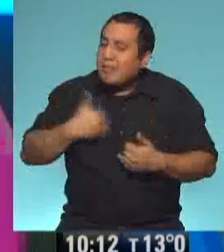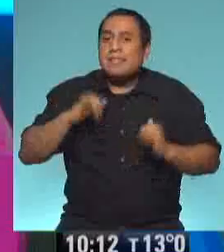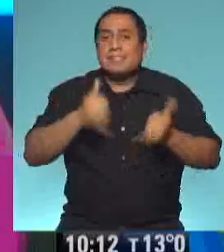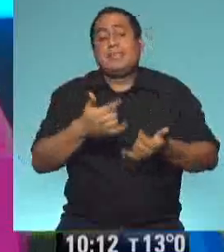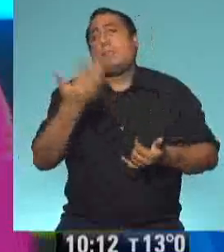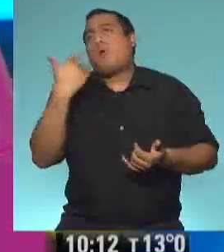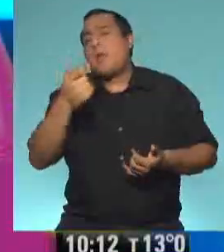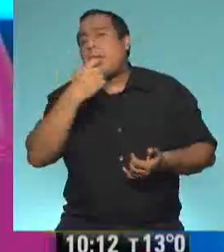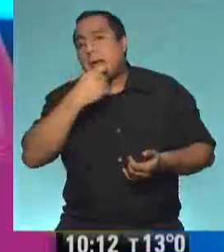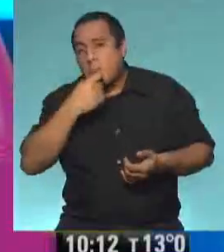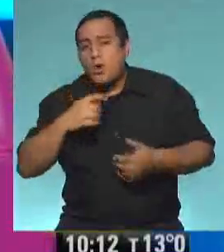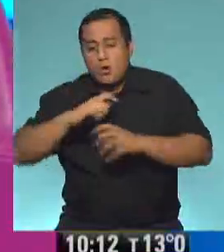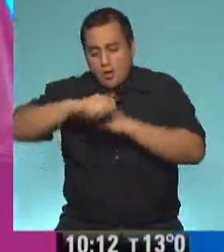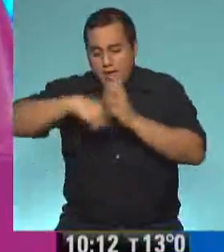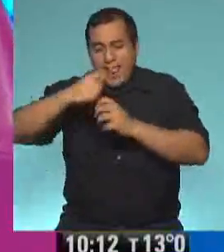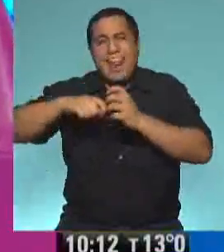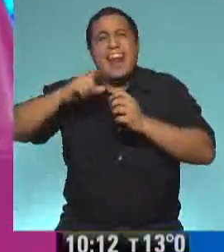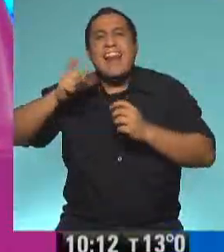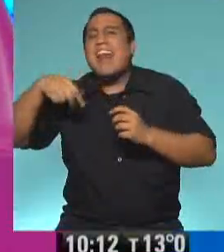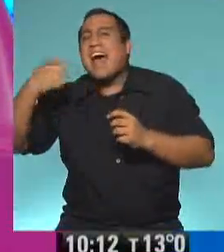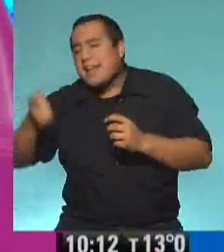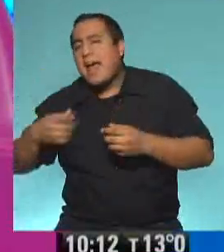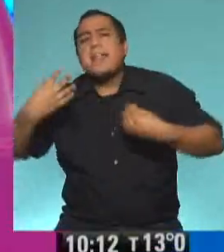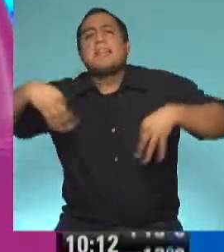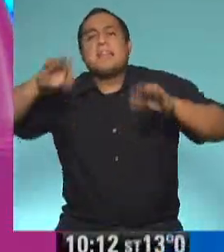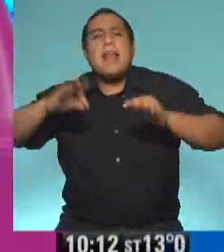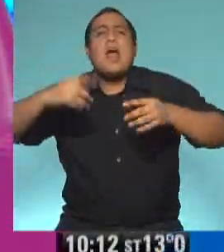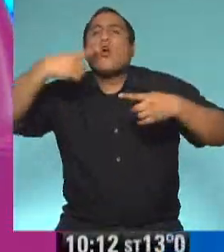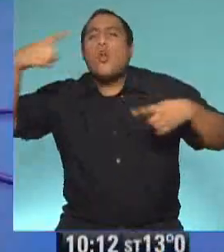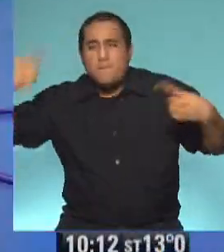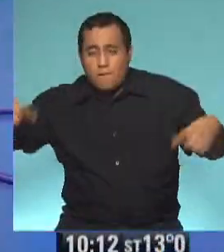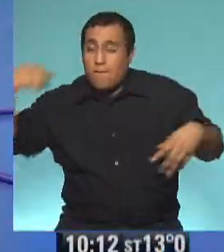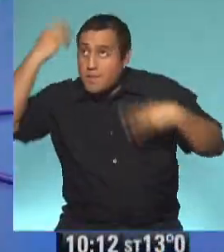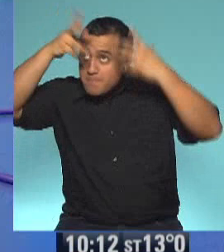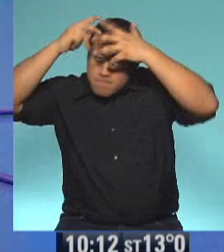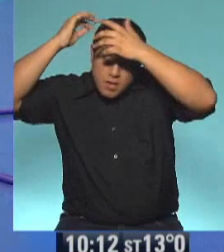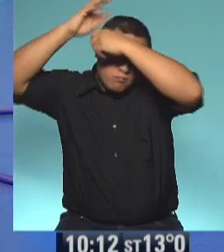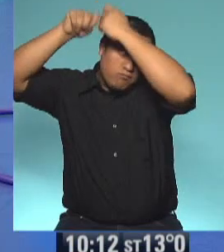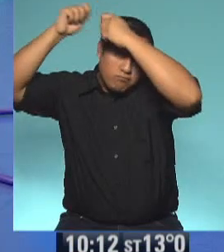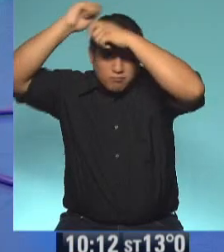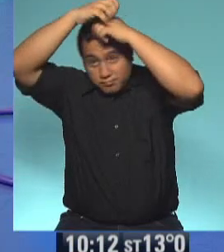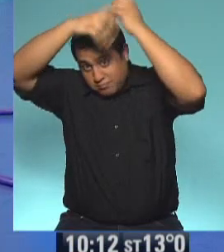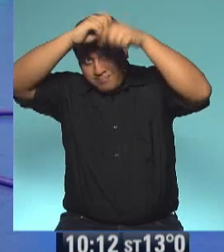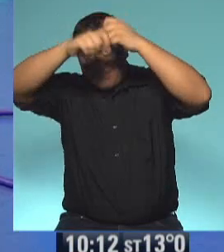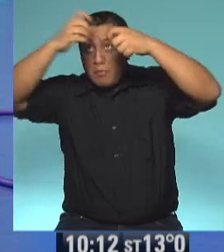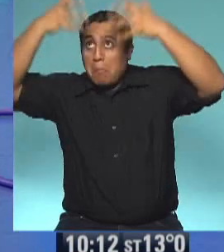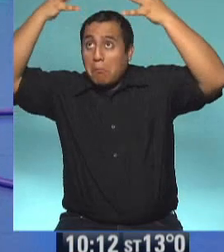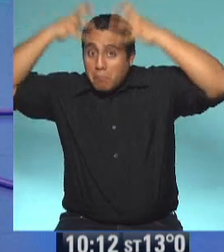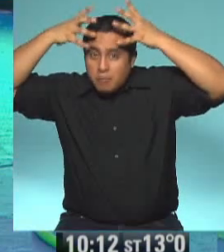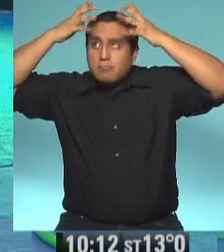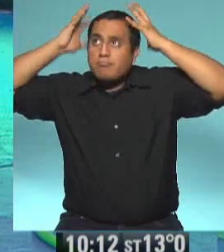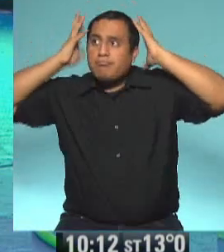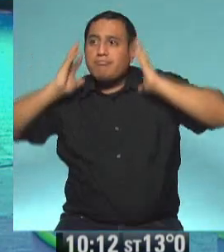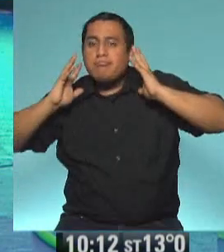te puede ocurrir, por ejemplo, lana. Lana. Telas de colores. Telas. Podés anudarlas. Te lo pones, por papel ejemplo, acá. Hay algo